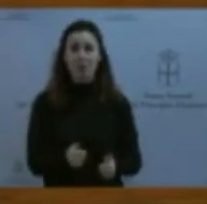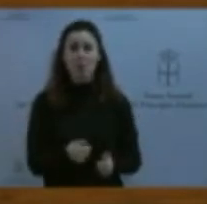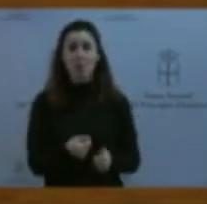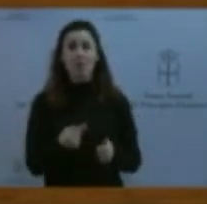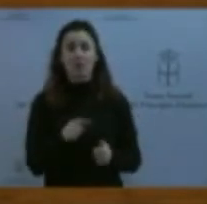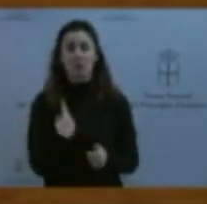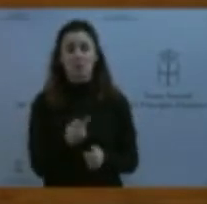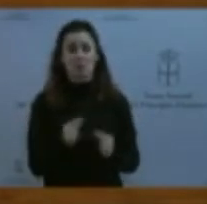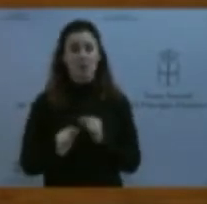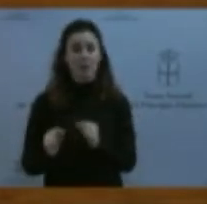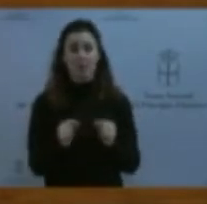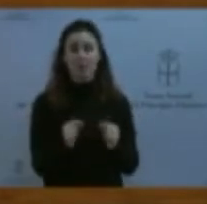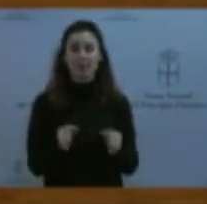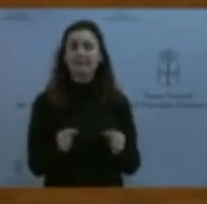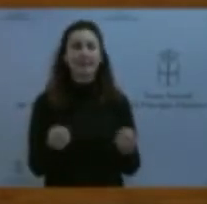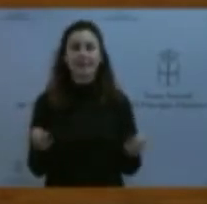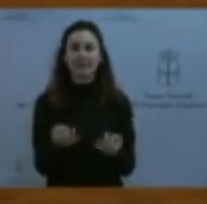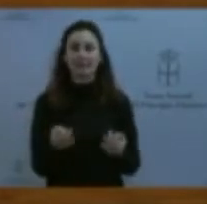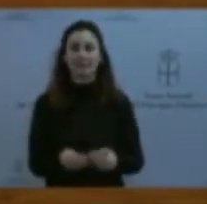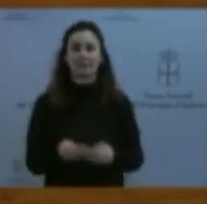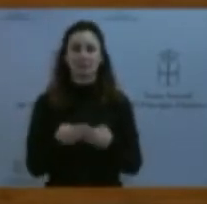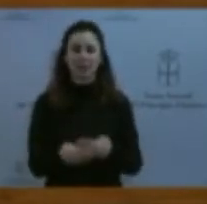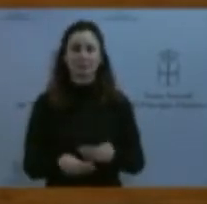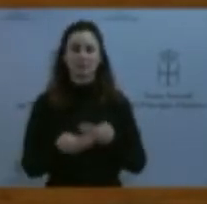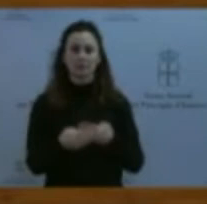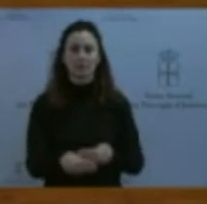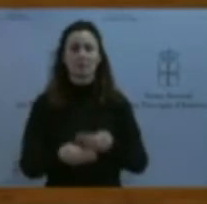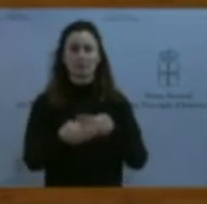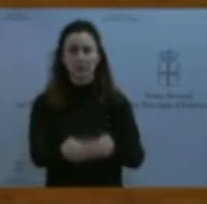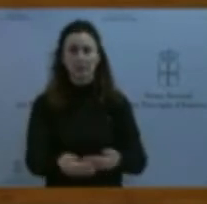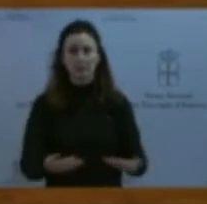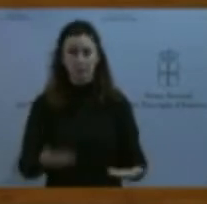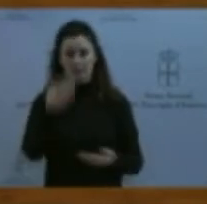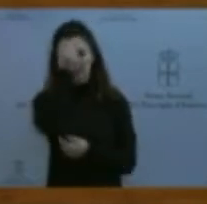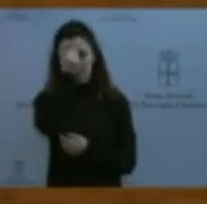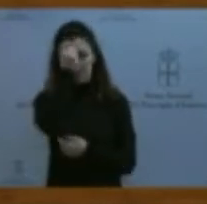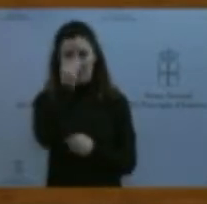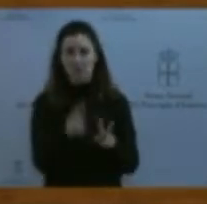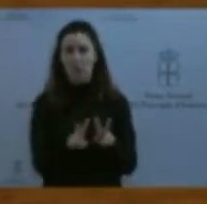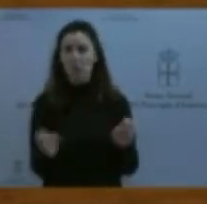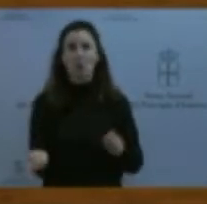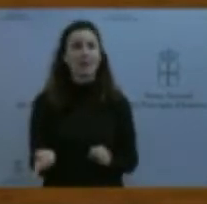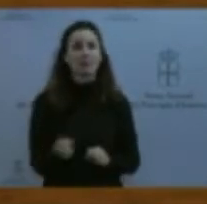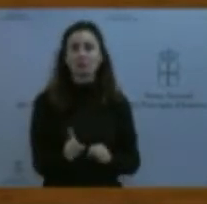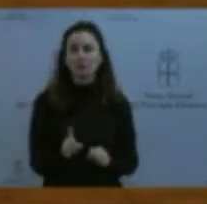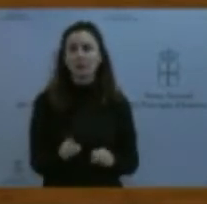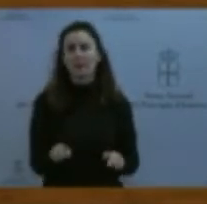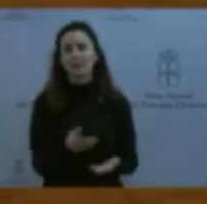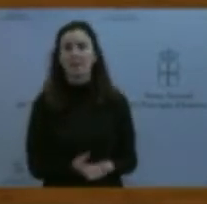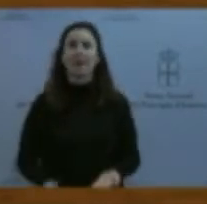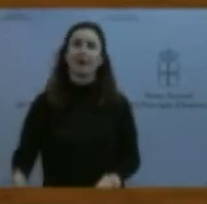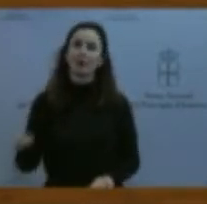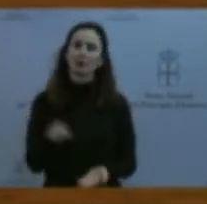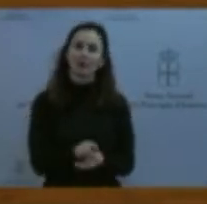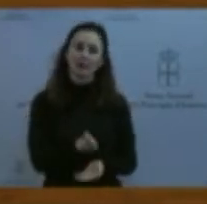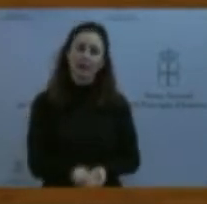retraso. A mí me parece que no es una cuestión, usted no puede ampararse de nuevo, repetir de nuevo el mantra de la tramitación